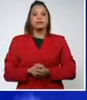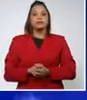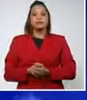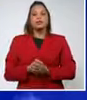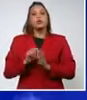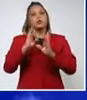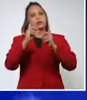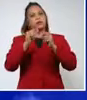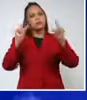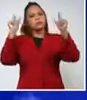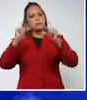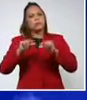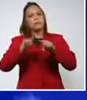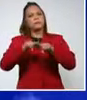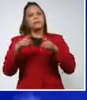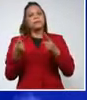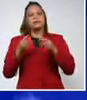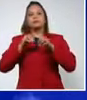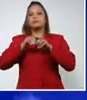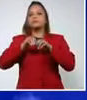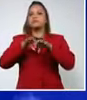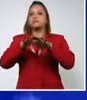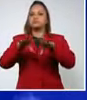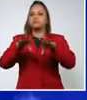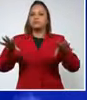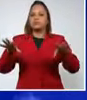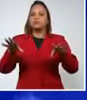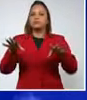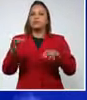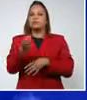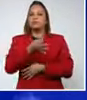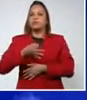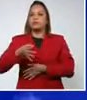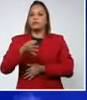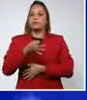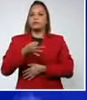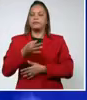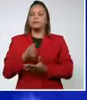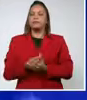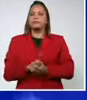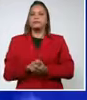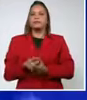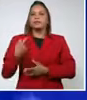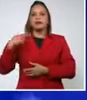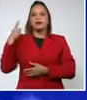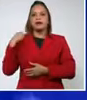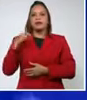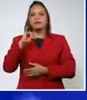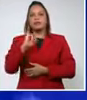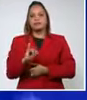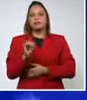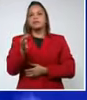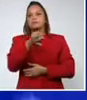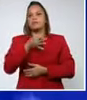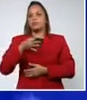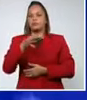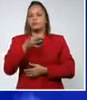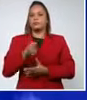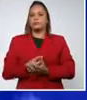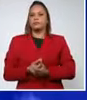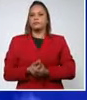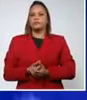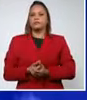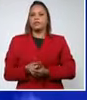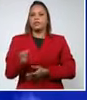menor, pero disperso en su territorio, en el día de ayer en 6 de sus 9 municipios.